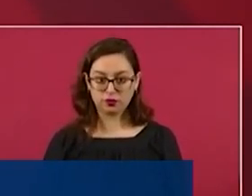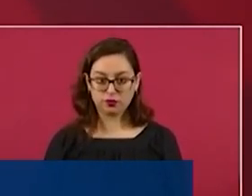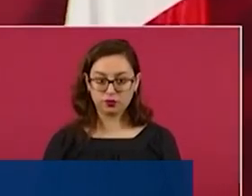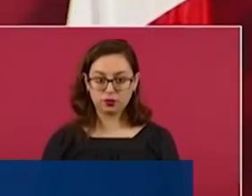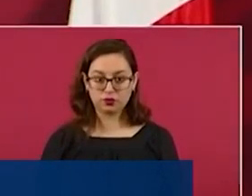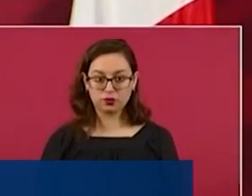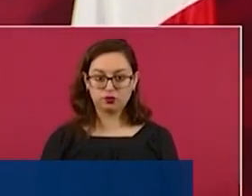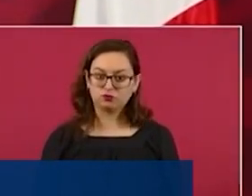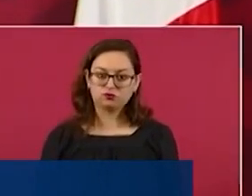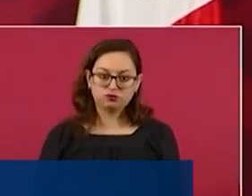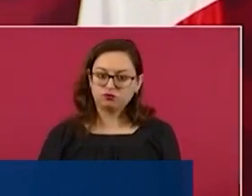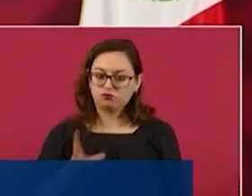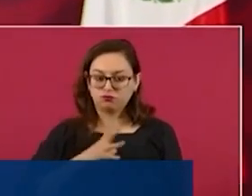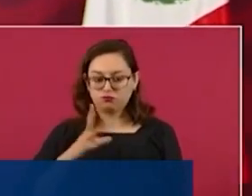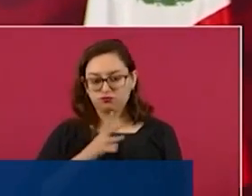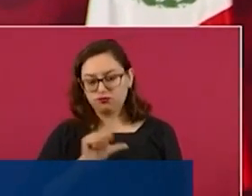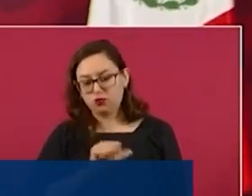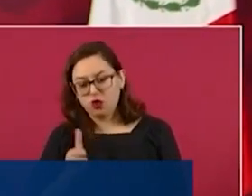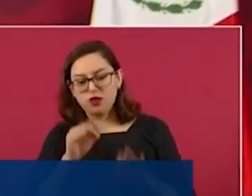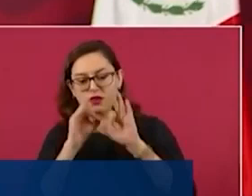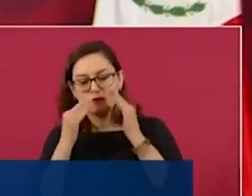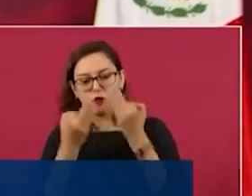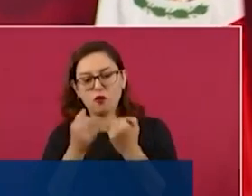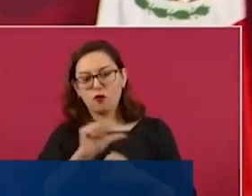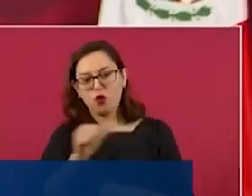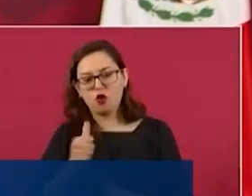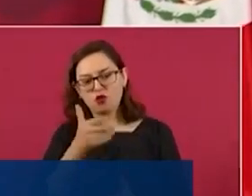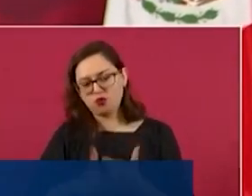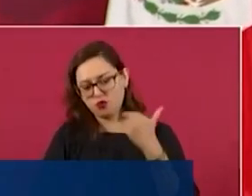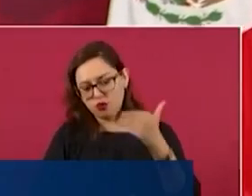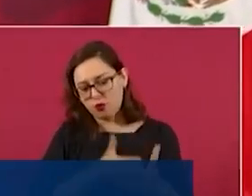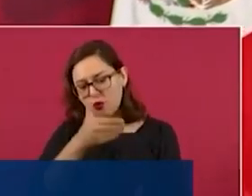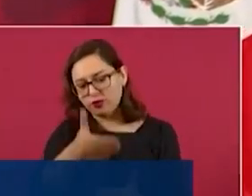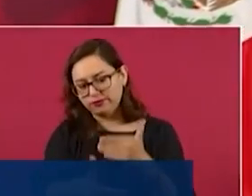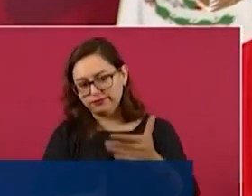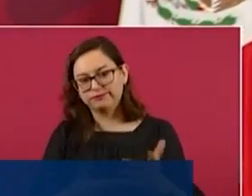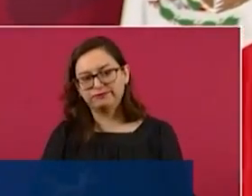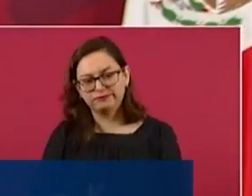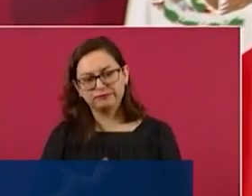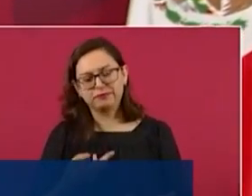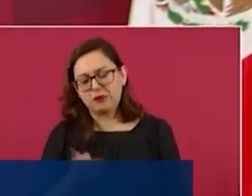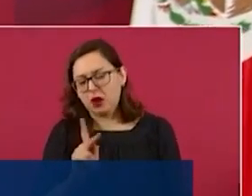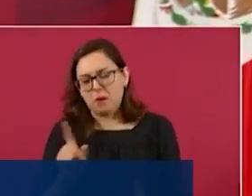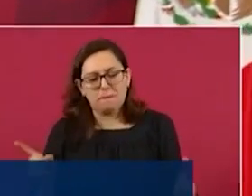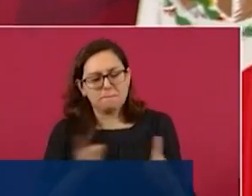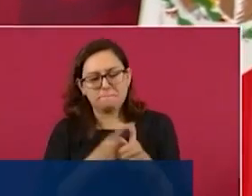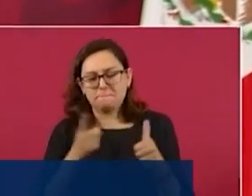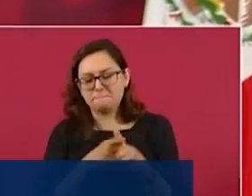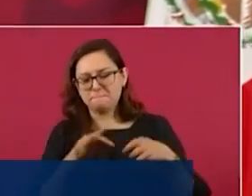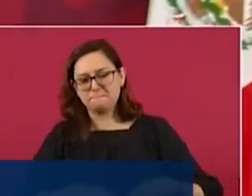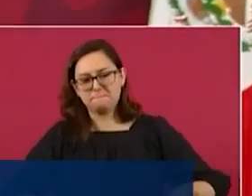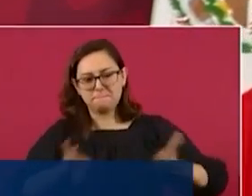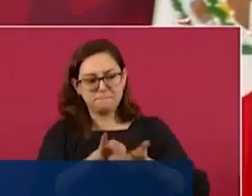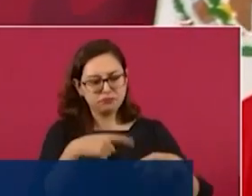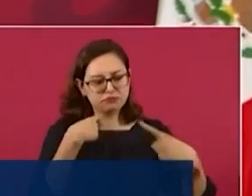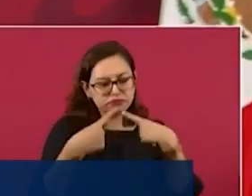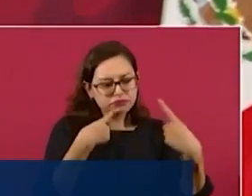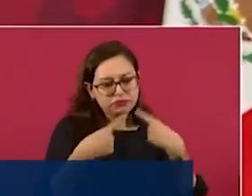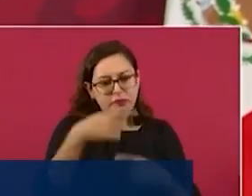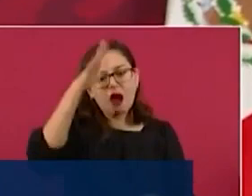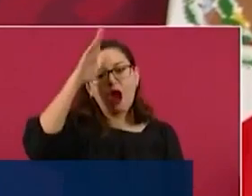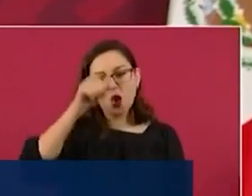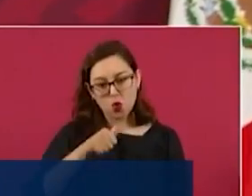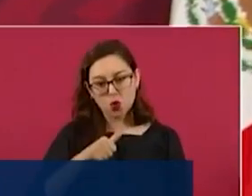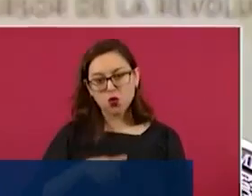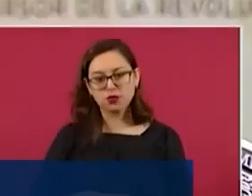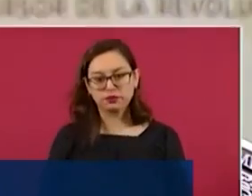con joe biden presidente eeuu el 12 de julio aseguró que el gobierno de bailén es respetuoso con la soberanía de méxico el